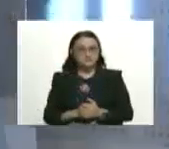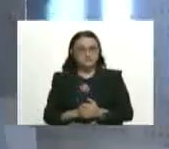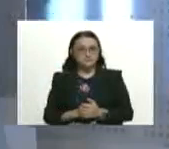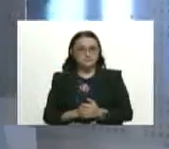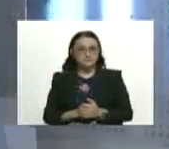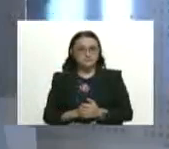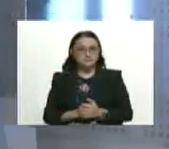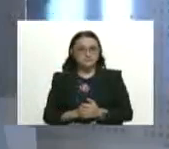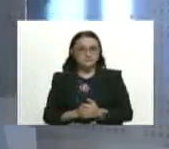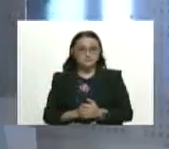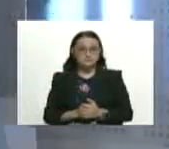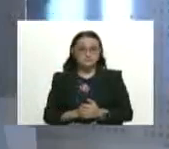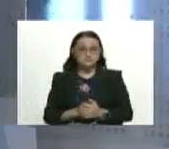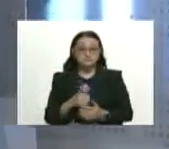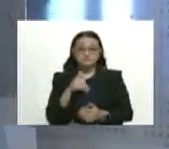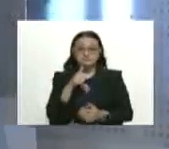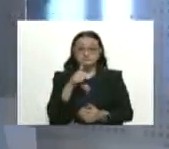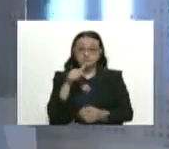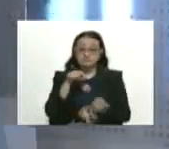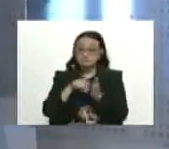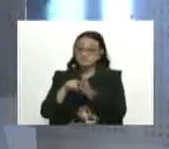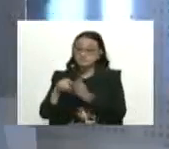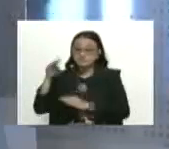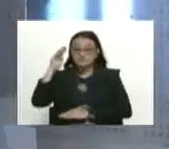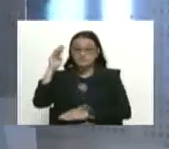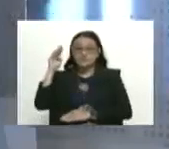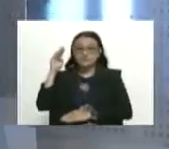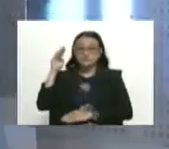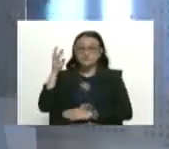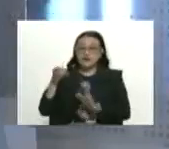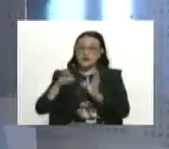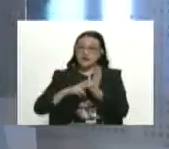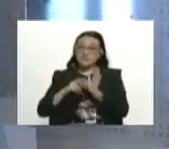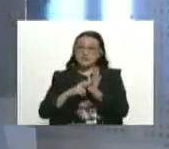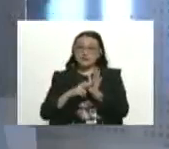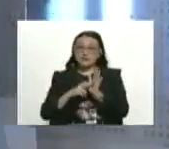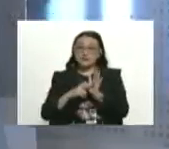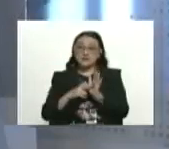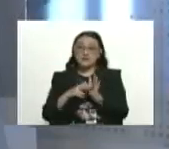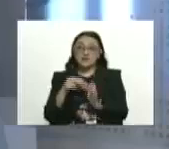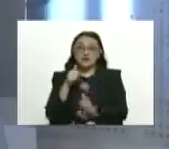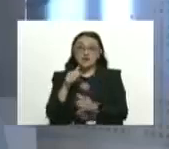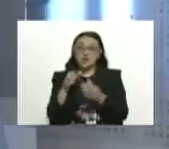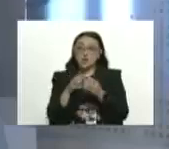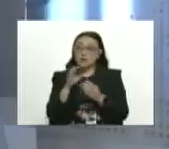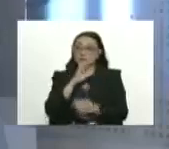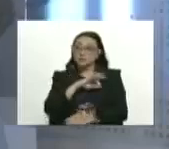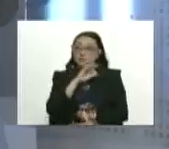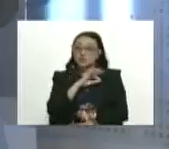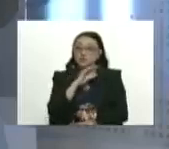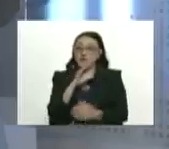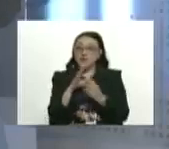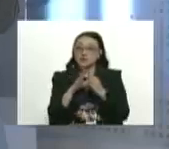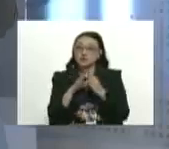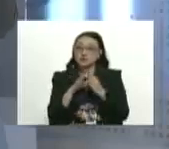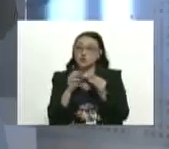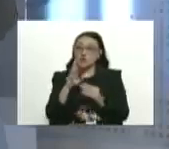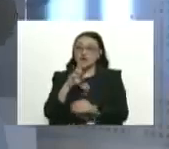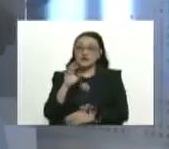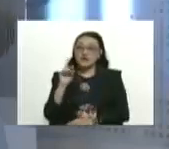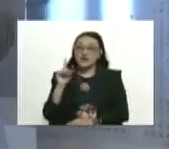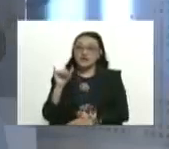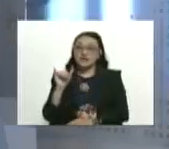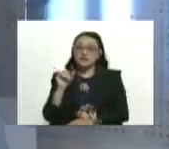Y eso retumba en cada cuartel, en cada guarnición, en cada brigada, en todas las redes,